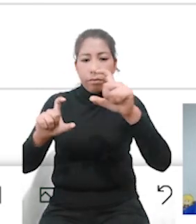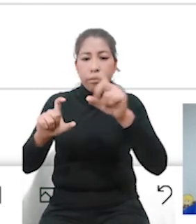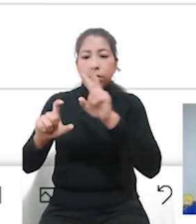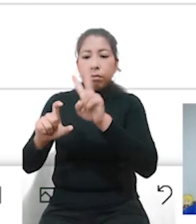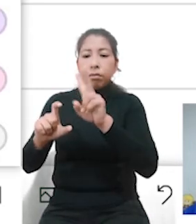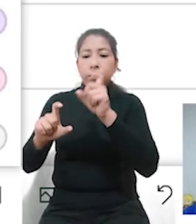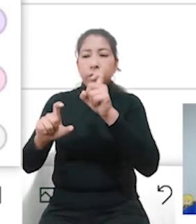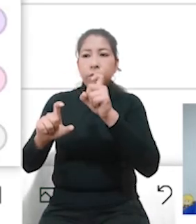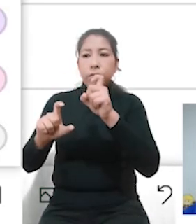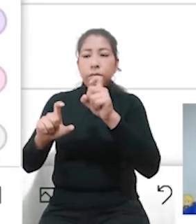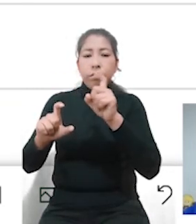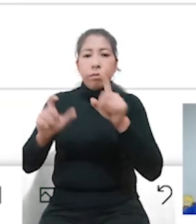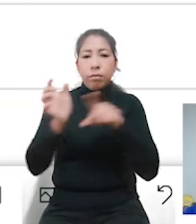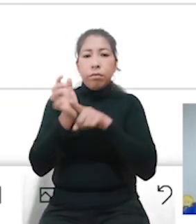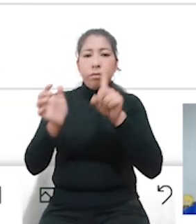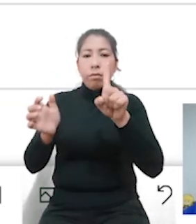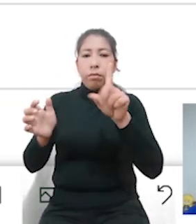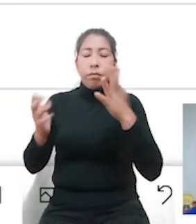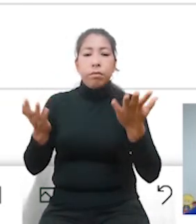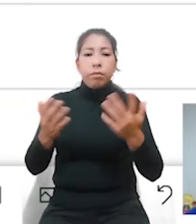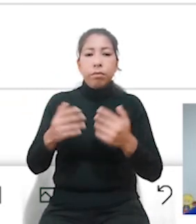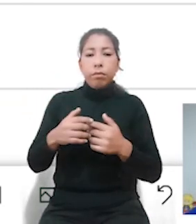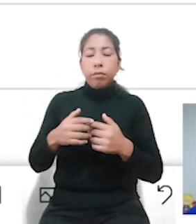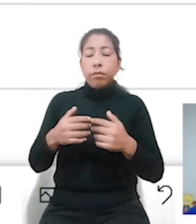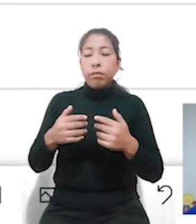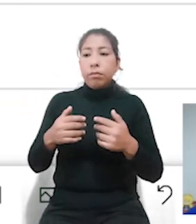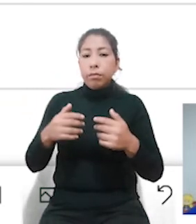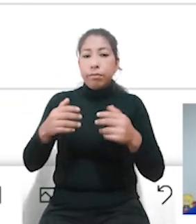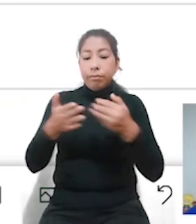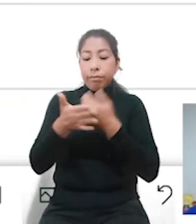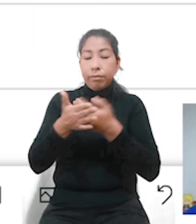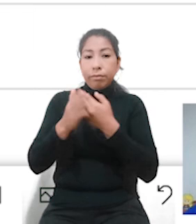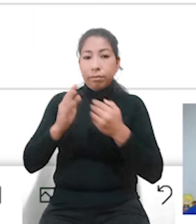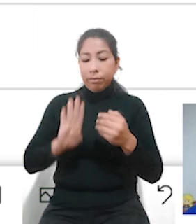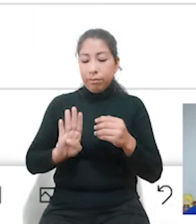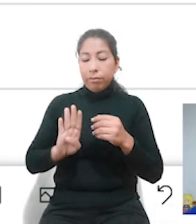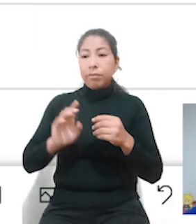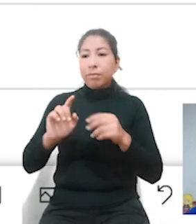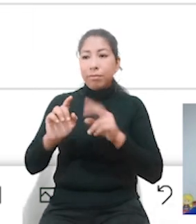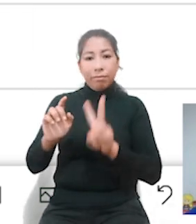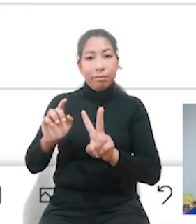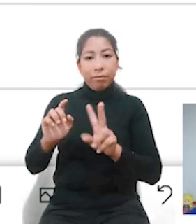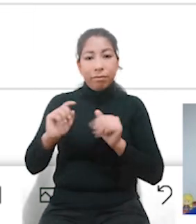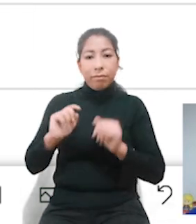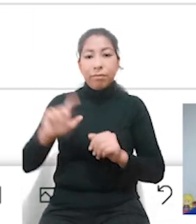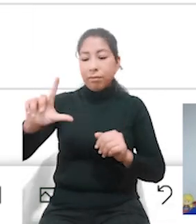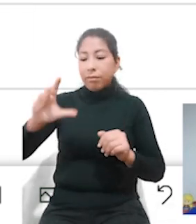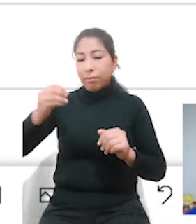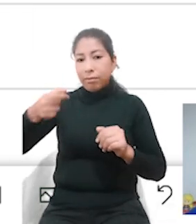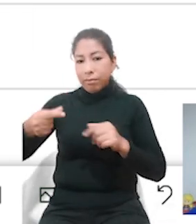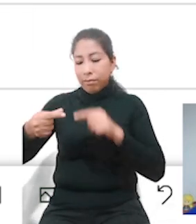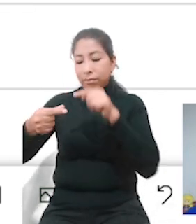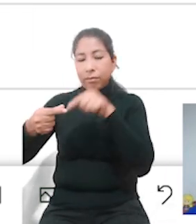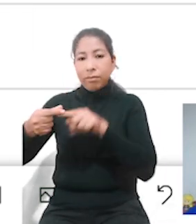la expresión 2x menos 1, mientras que nuestra nueva base es 2. Entonces,